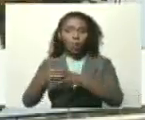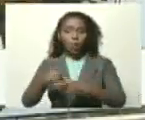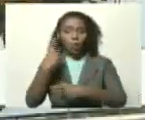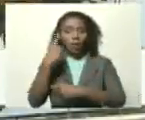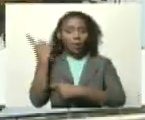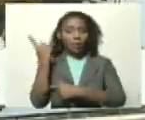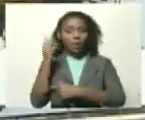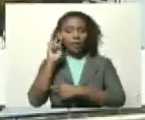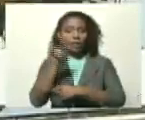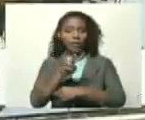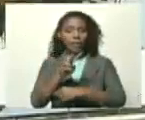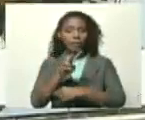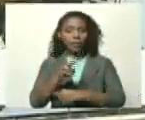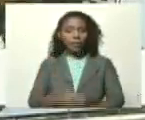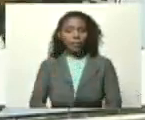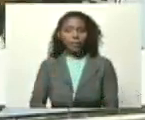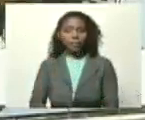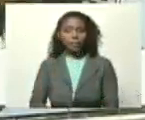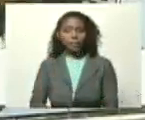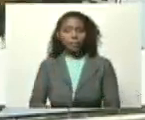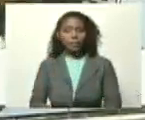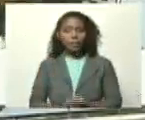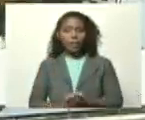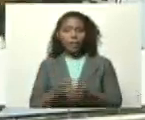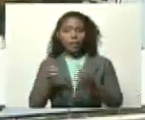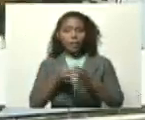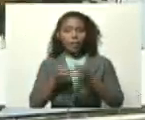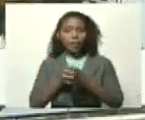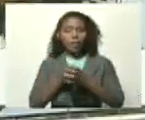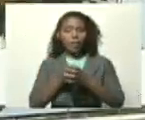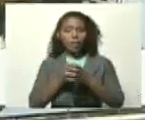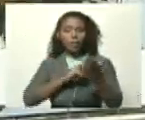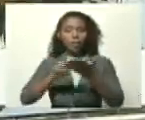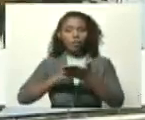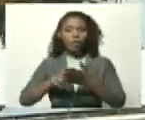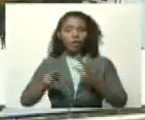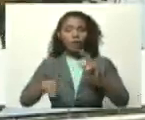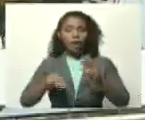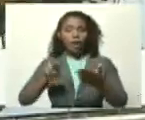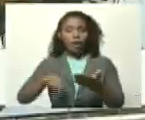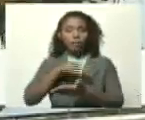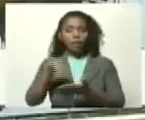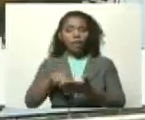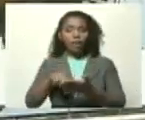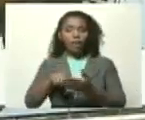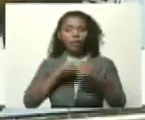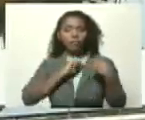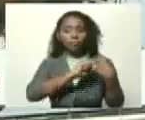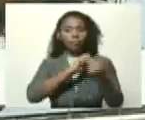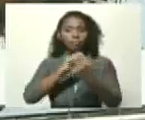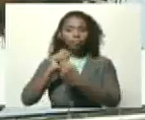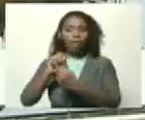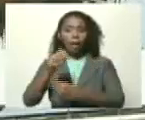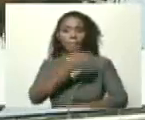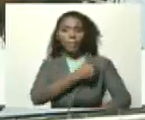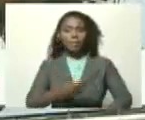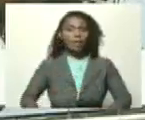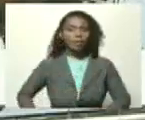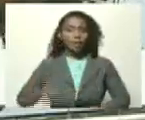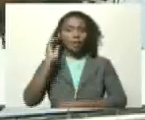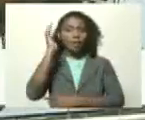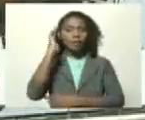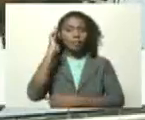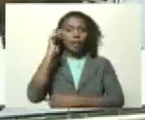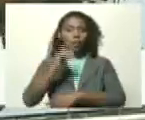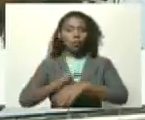tiene que ver precisamente con esa comisión para el diálogo y la reconciliación nacional. Durante su discurso, el presidente del Parlamento venezolano,